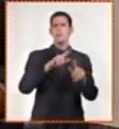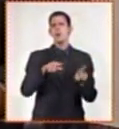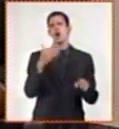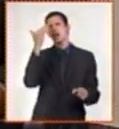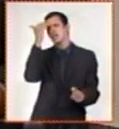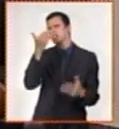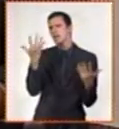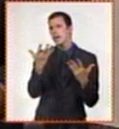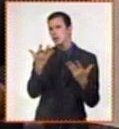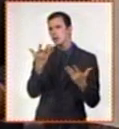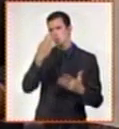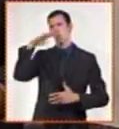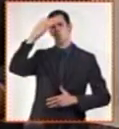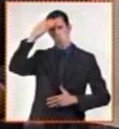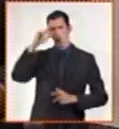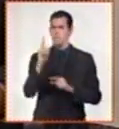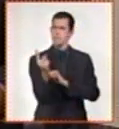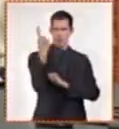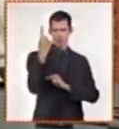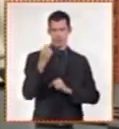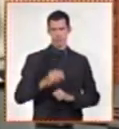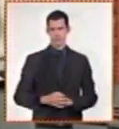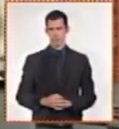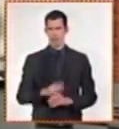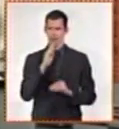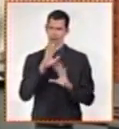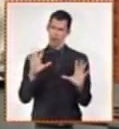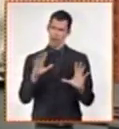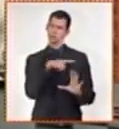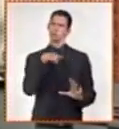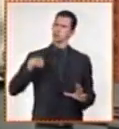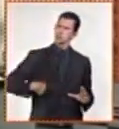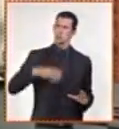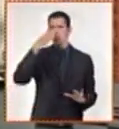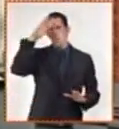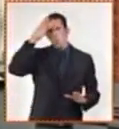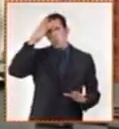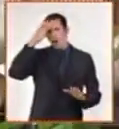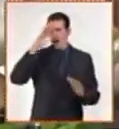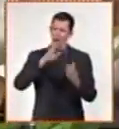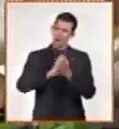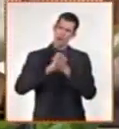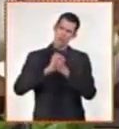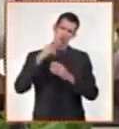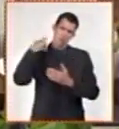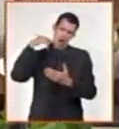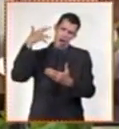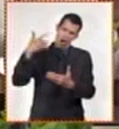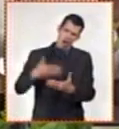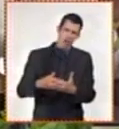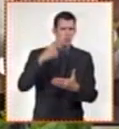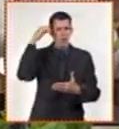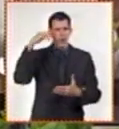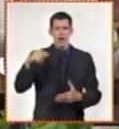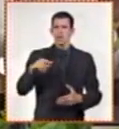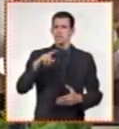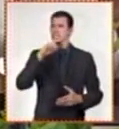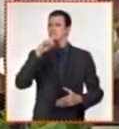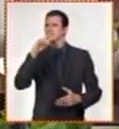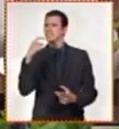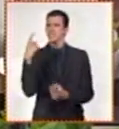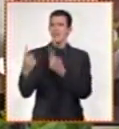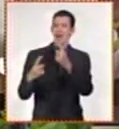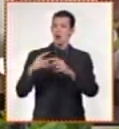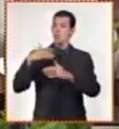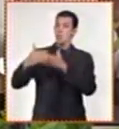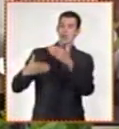Primero, China y Cuba son buenos amigos que comparten las alegrías y las dificultades. Desde el brote de la pandemia,